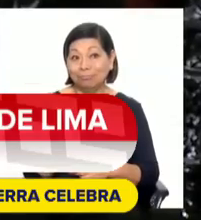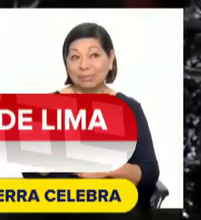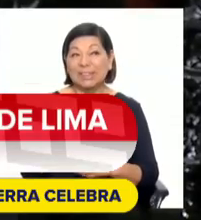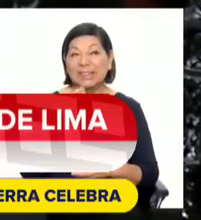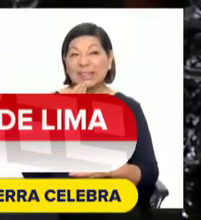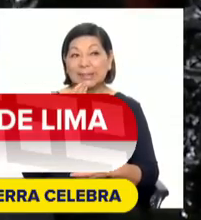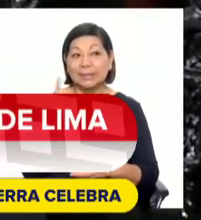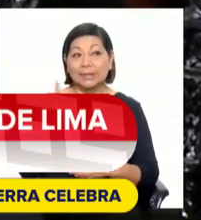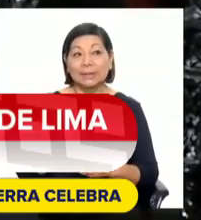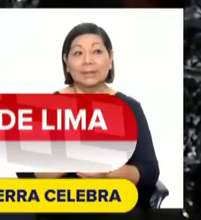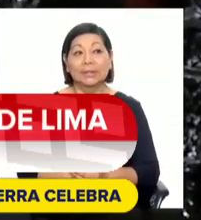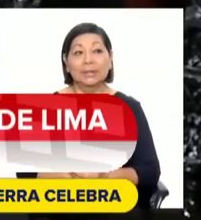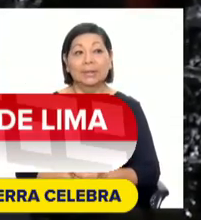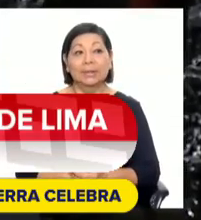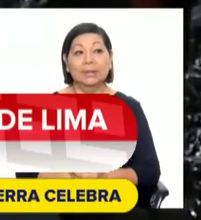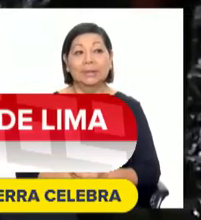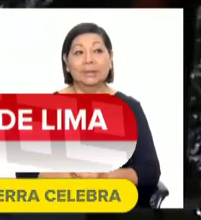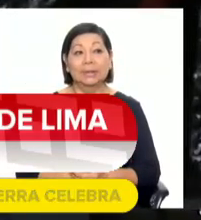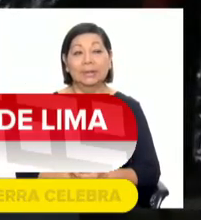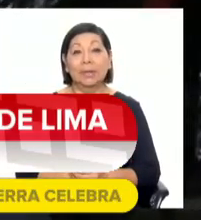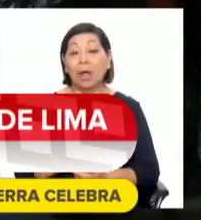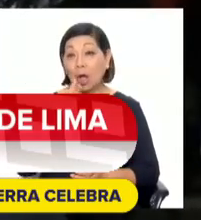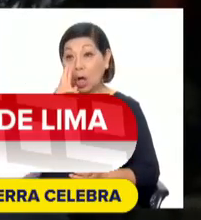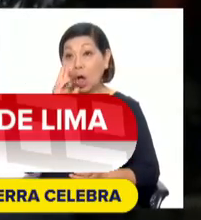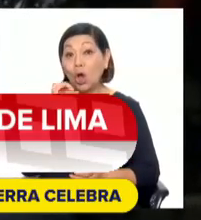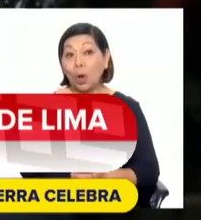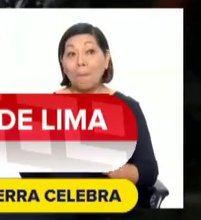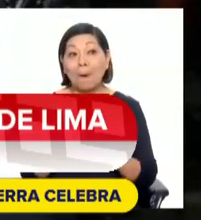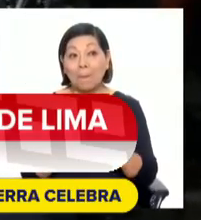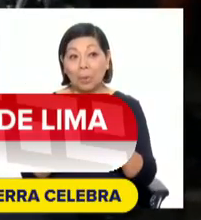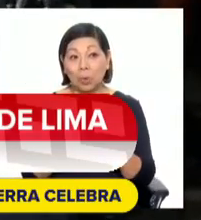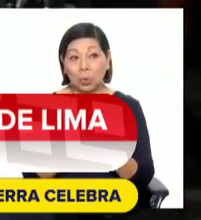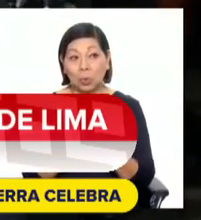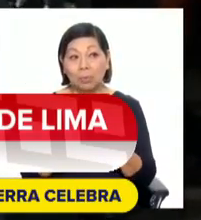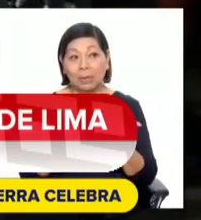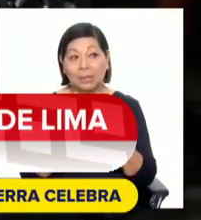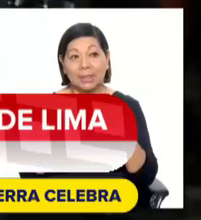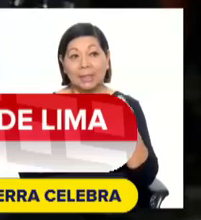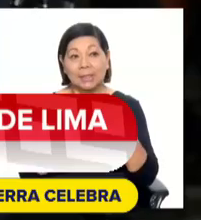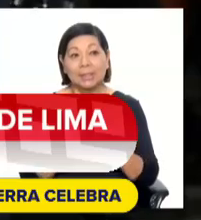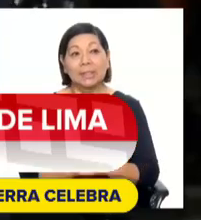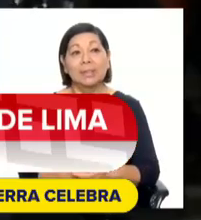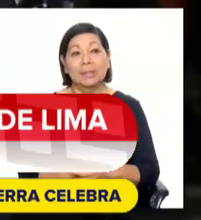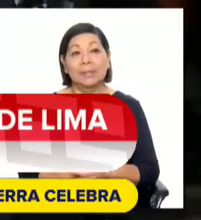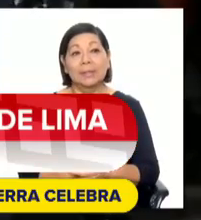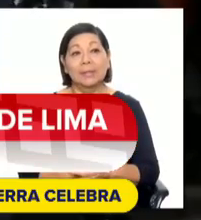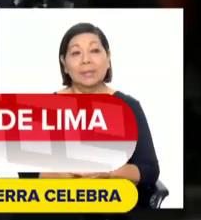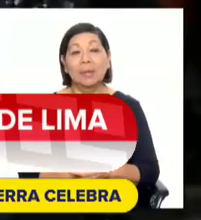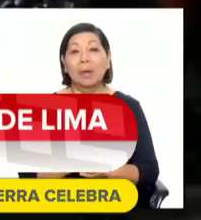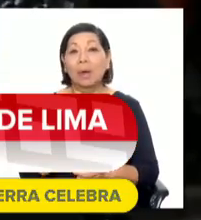programada a las 8 de la mañana y que tendrá una duración aproximada de una hora. Directo en directo, RPP Noticias.